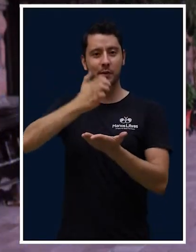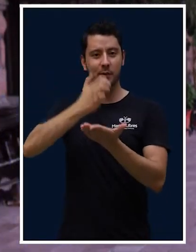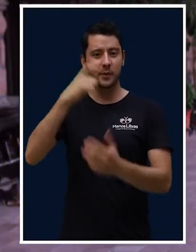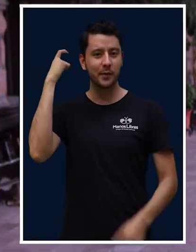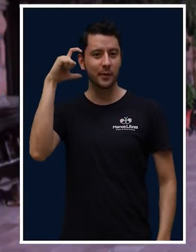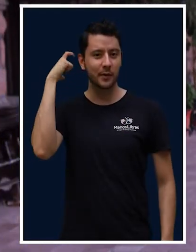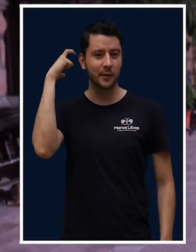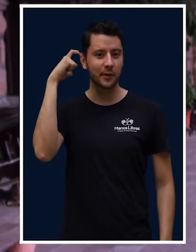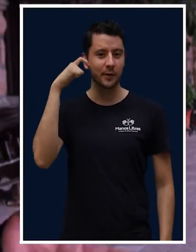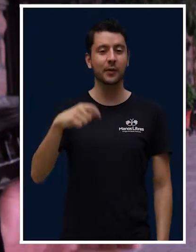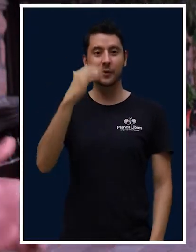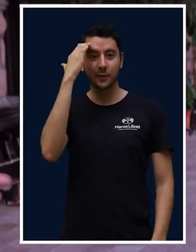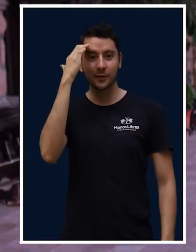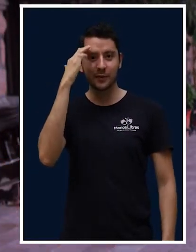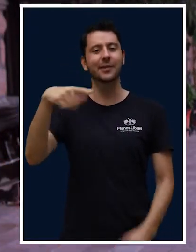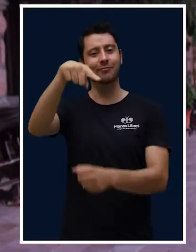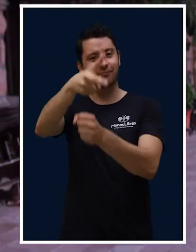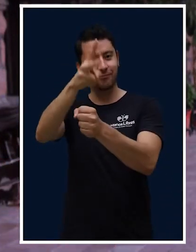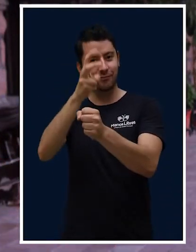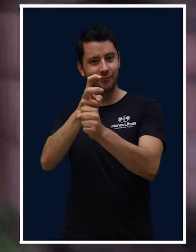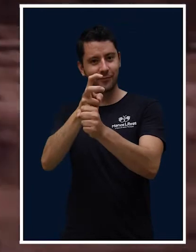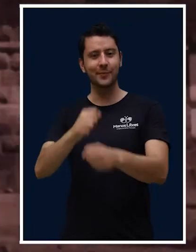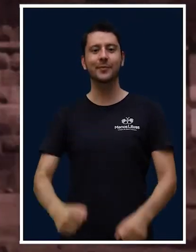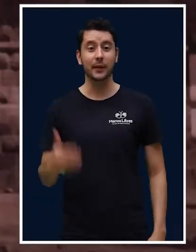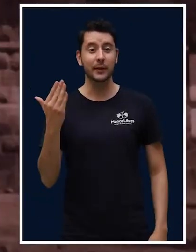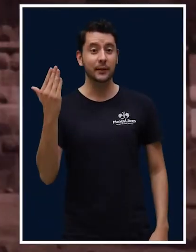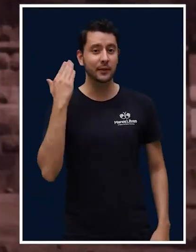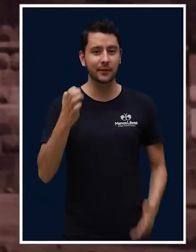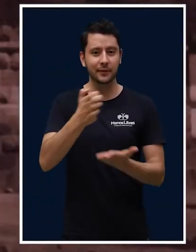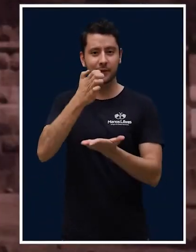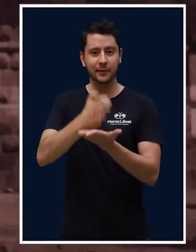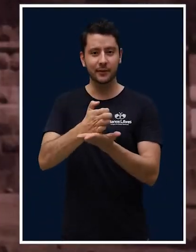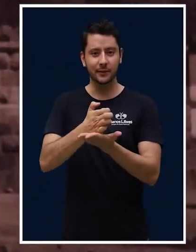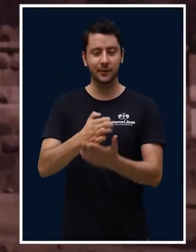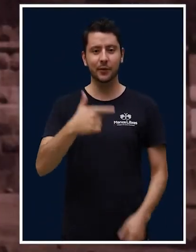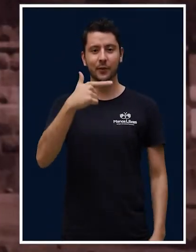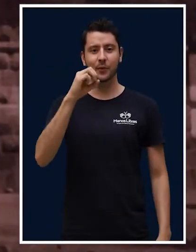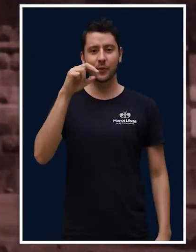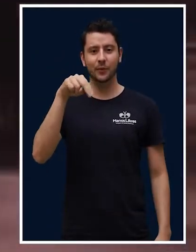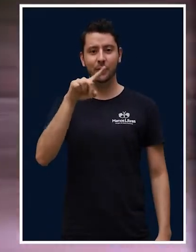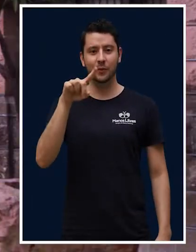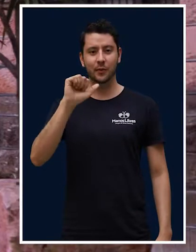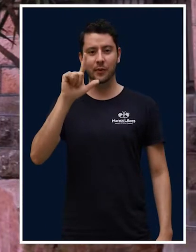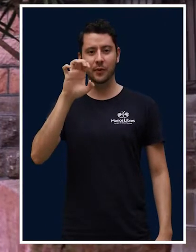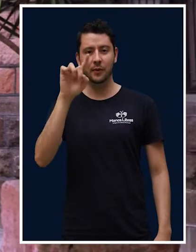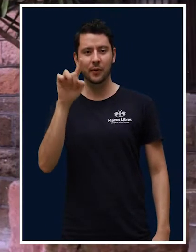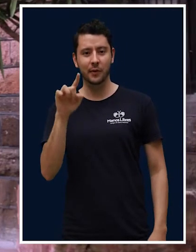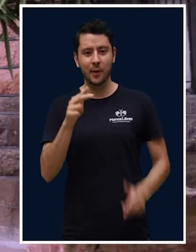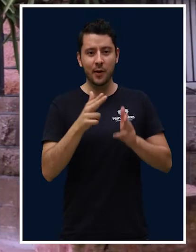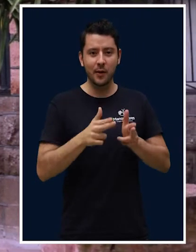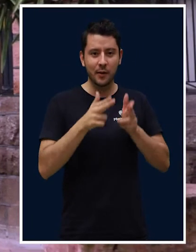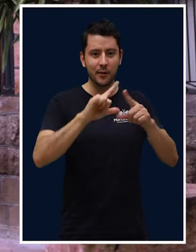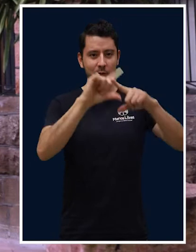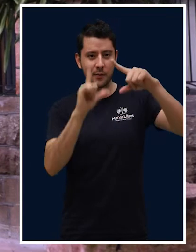Te invito a que conozcas la antigua estación del ferrocarril en Querétaro. Originalmente conocida como Estación González del Ferrocarril Nacional